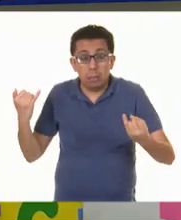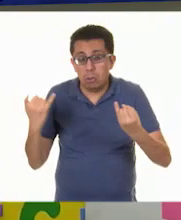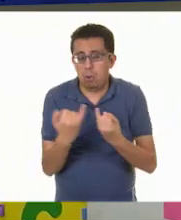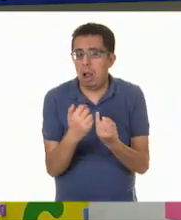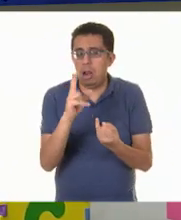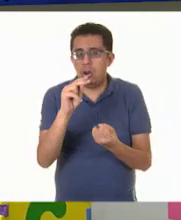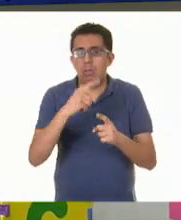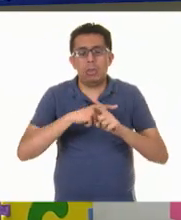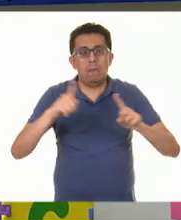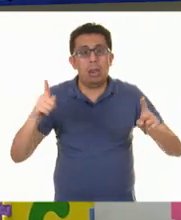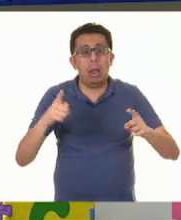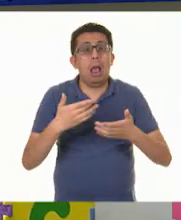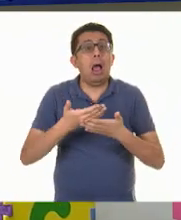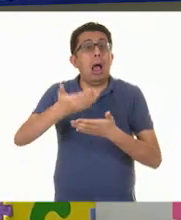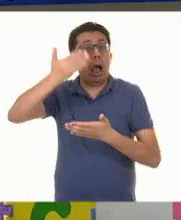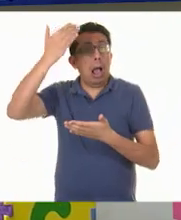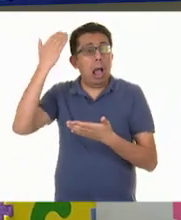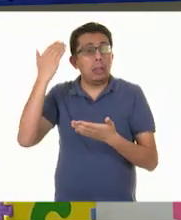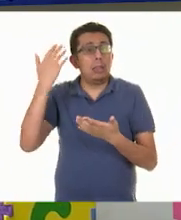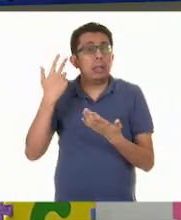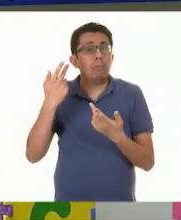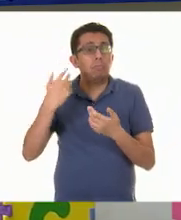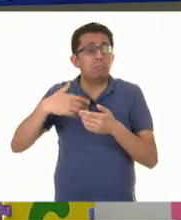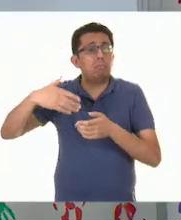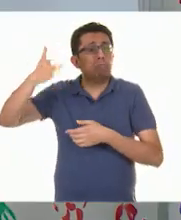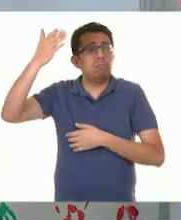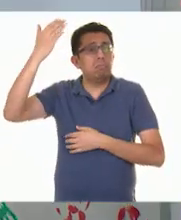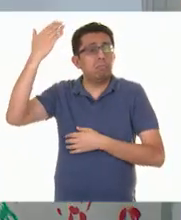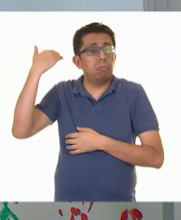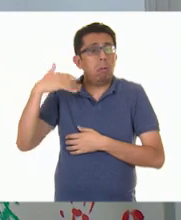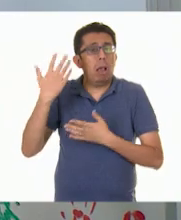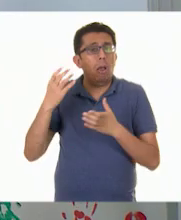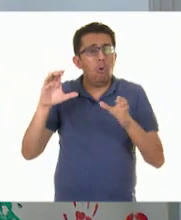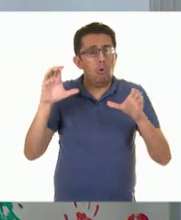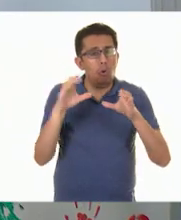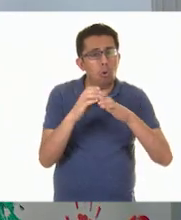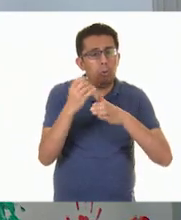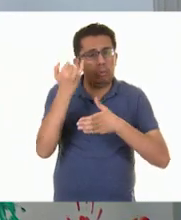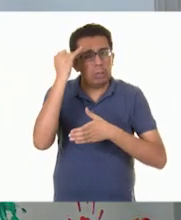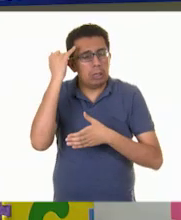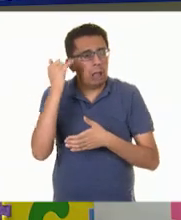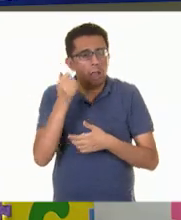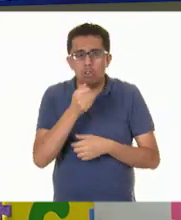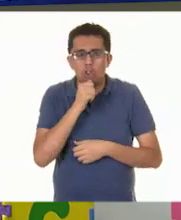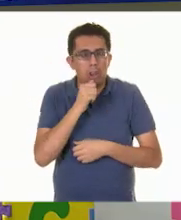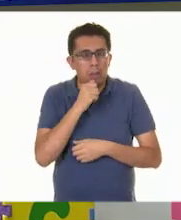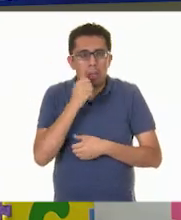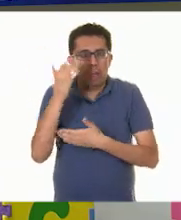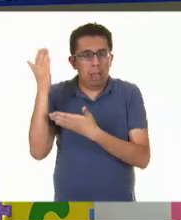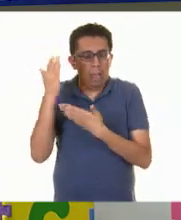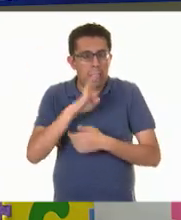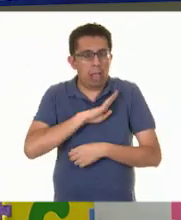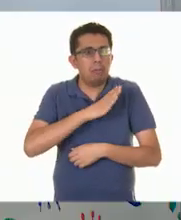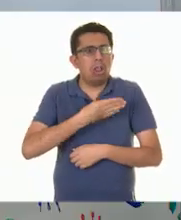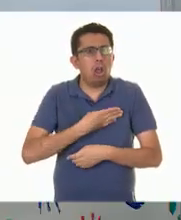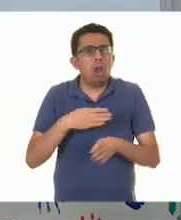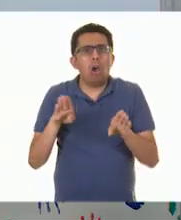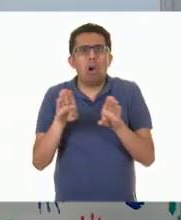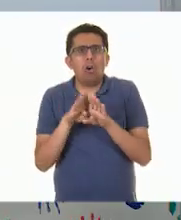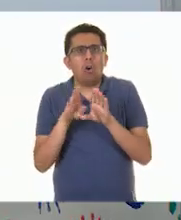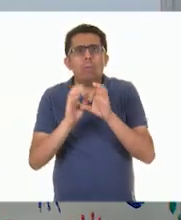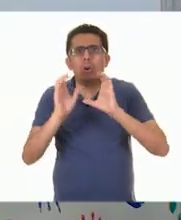Imagínate cómo se comunicaban los prehispánicos. ¿Cómo enviaban un mensaje? Pues no había teléfonos,